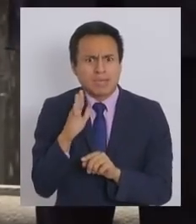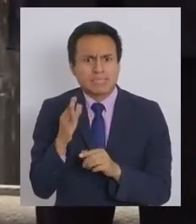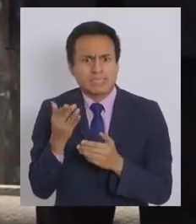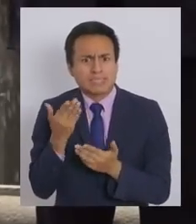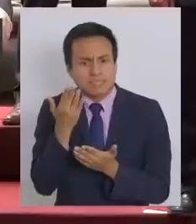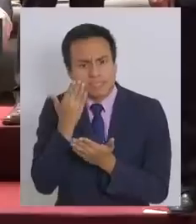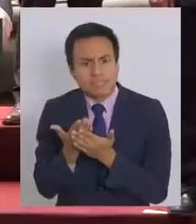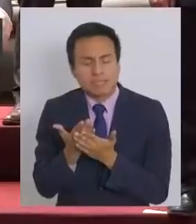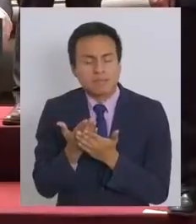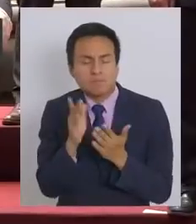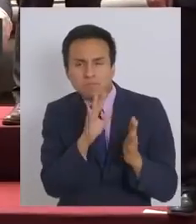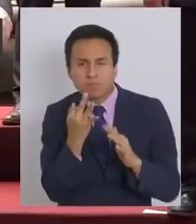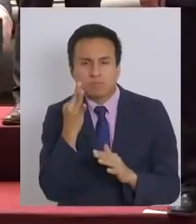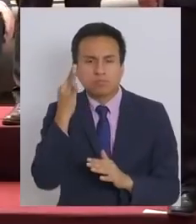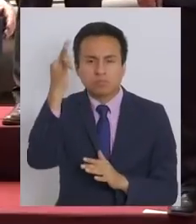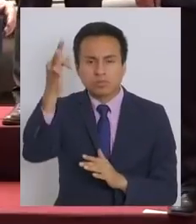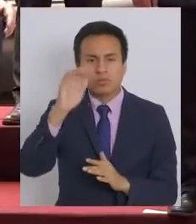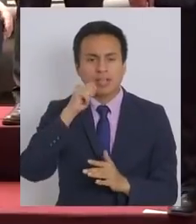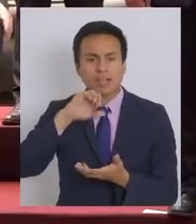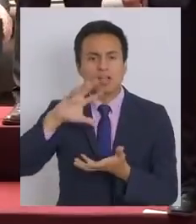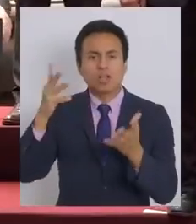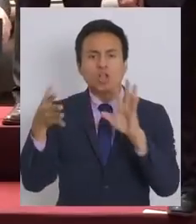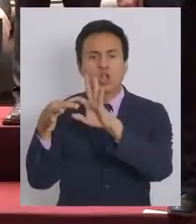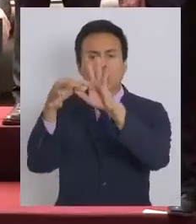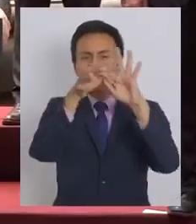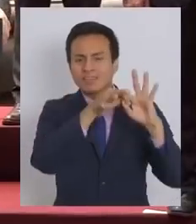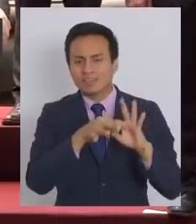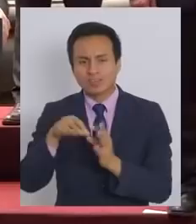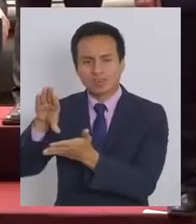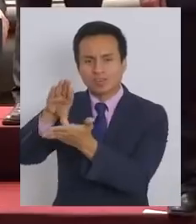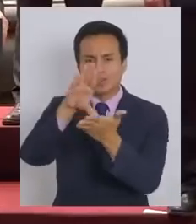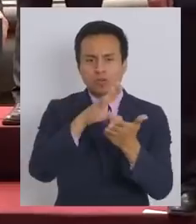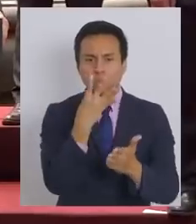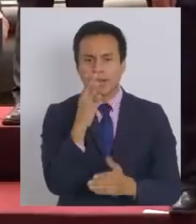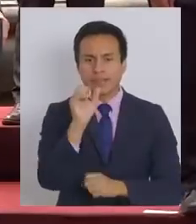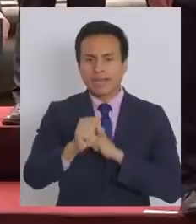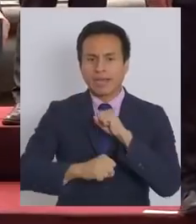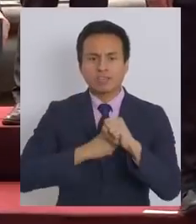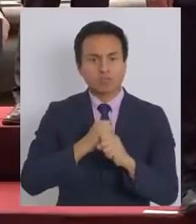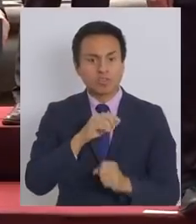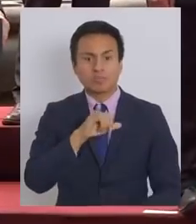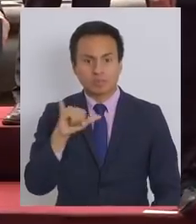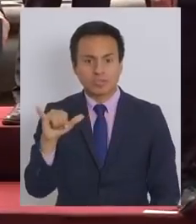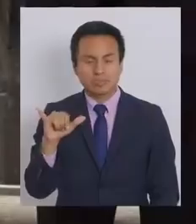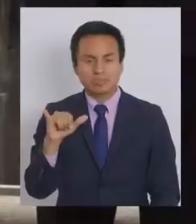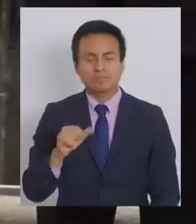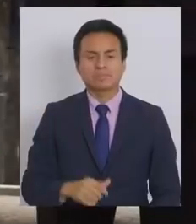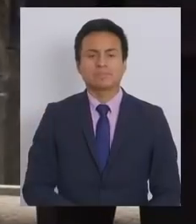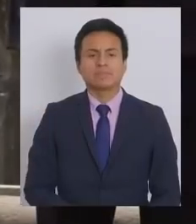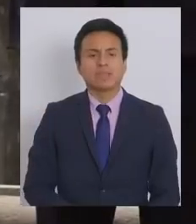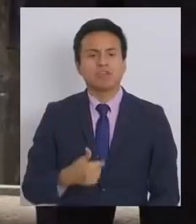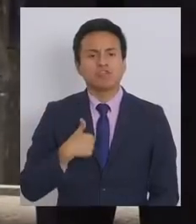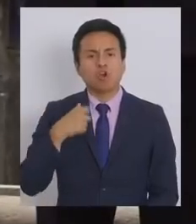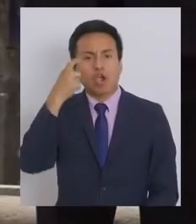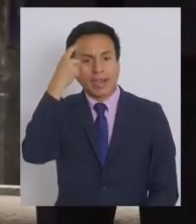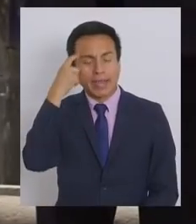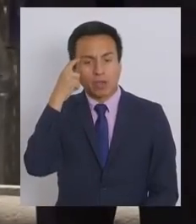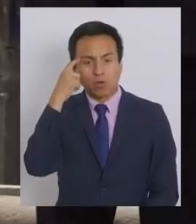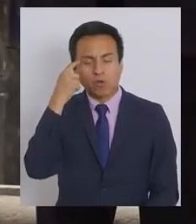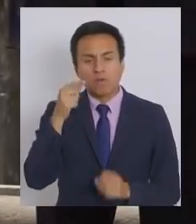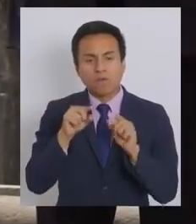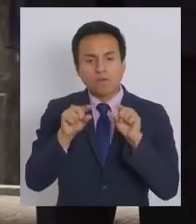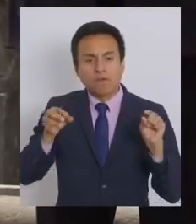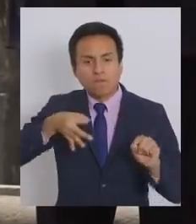como vislumbrando lo que iba a ser la globalización 40 años más tarde. Y yo creo que aquella